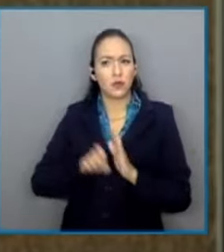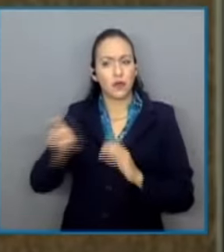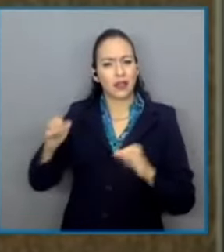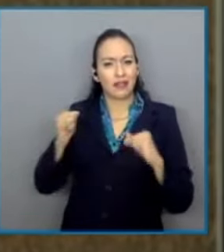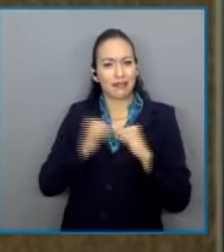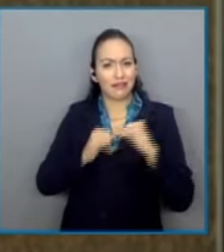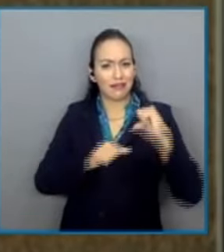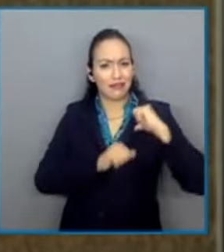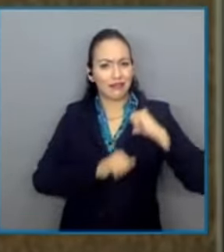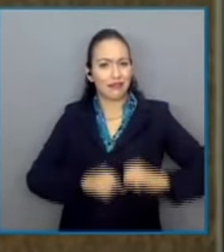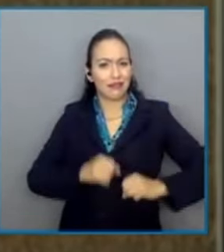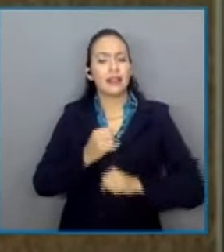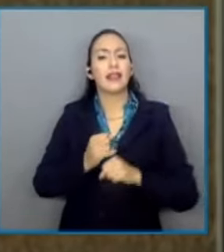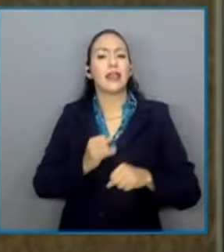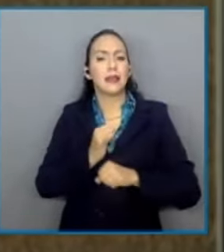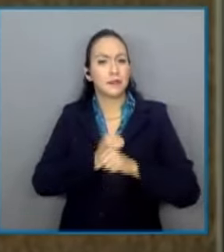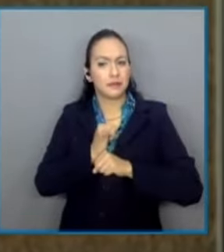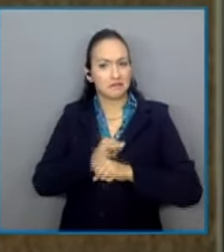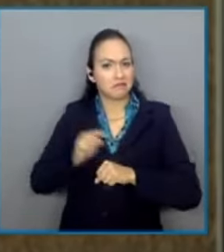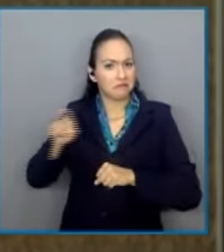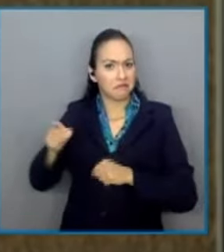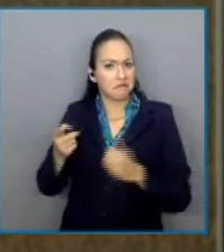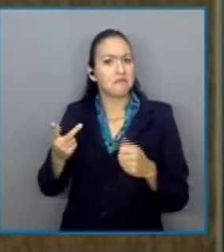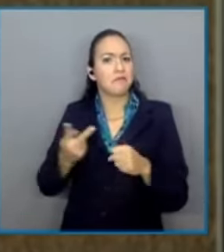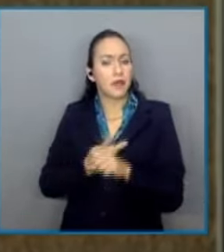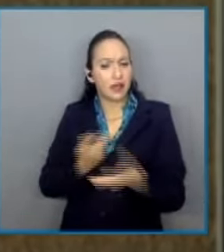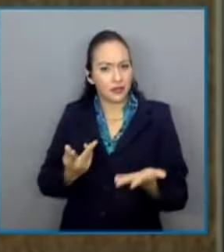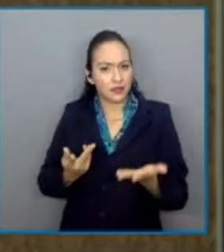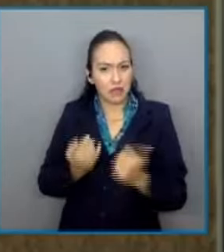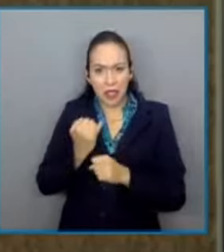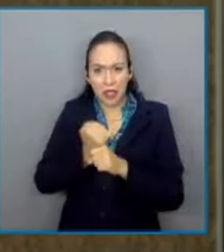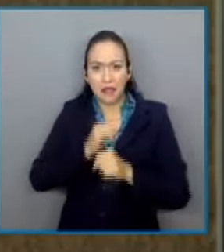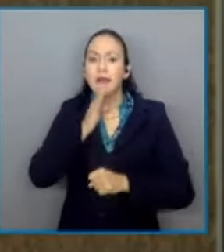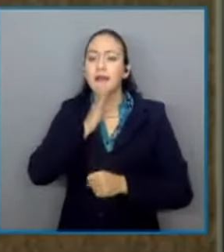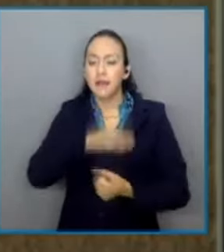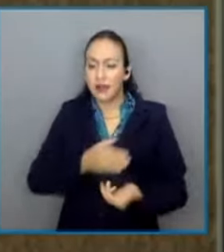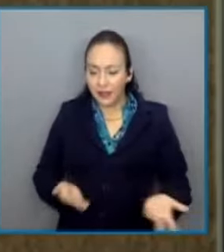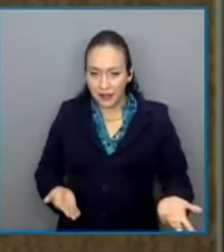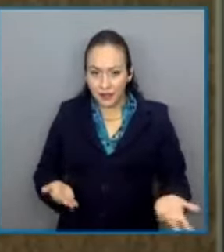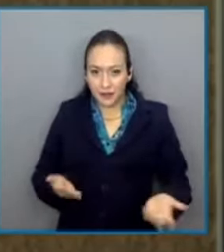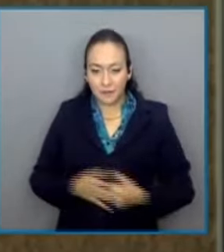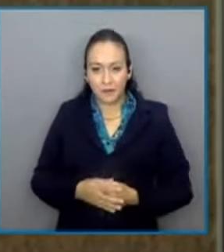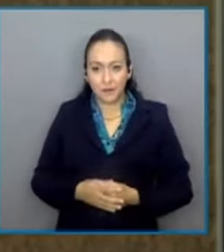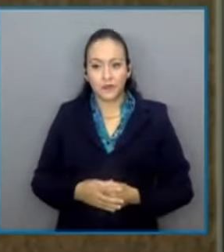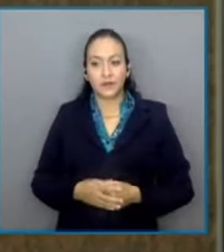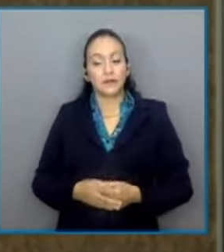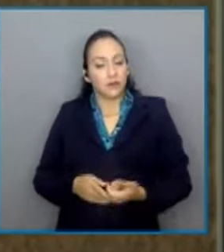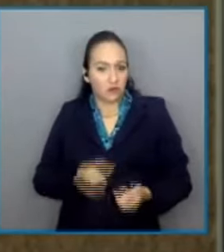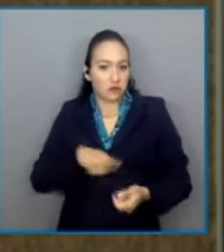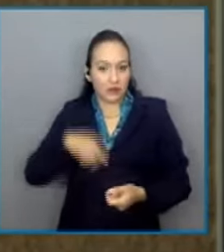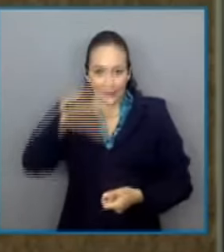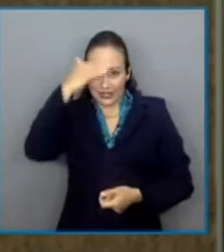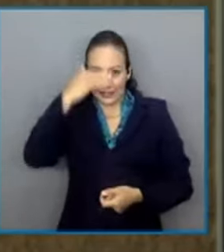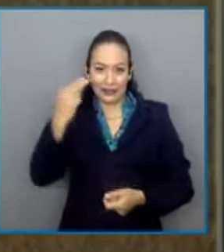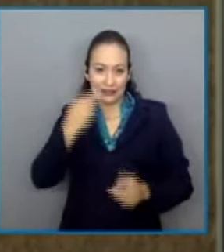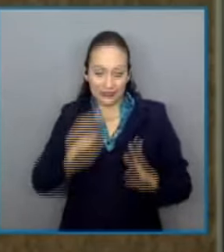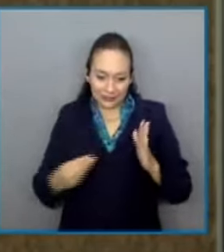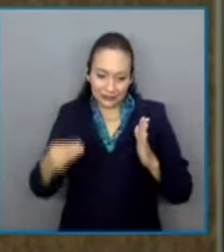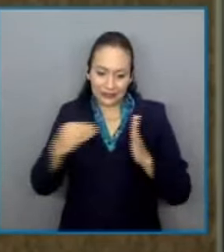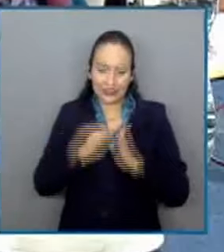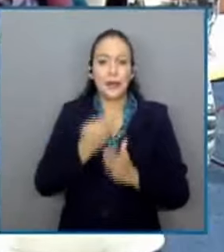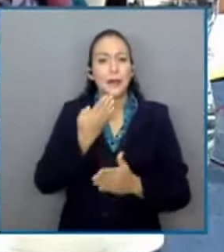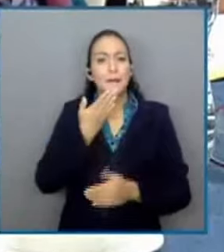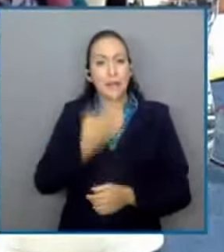hay juristas y no políticos, personas sabedoras de lo que se requiere para que funcione un